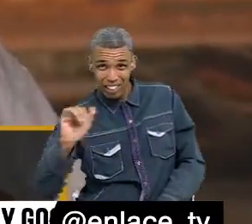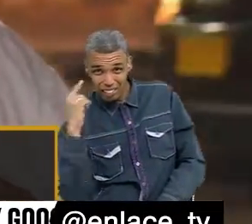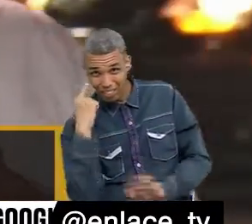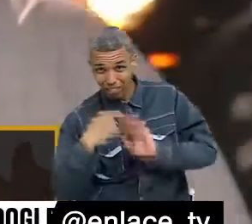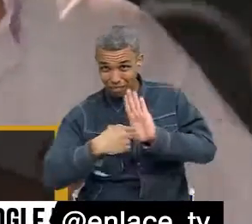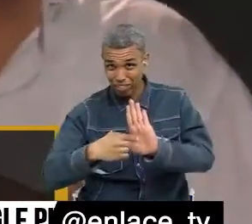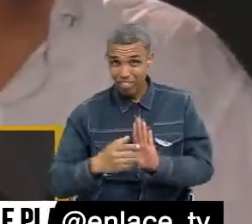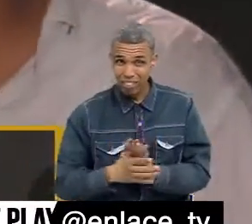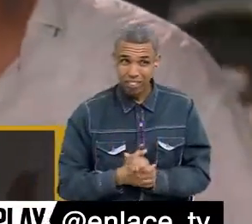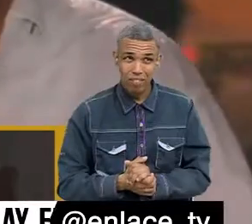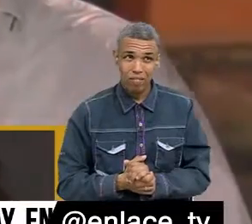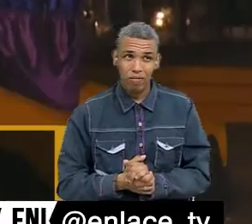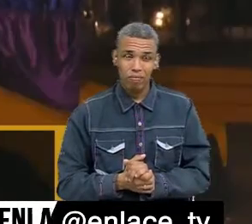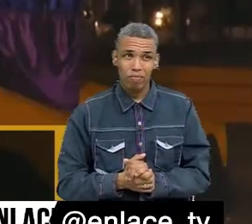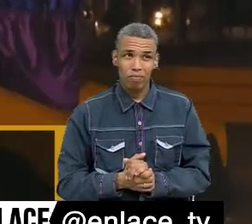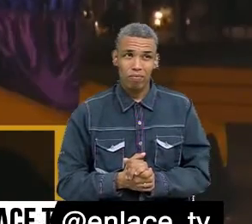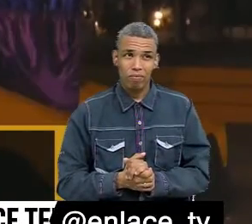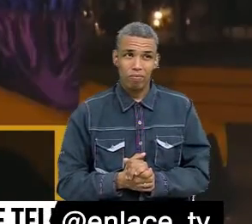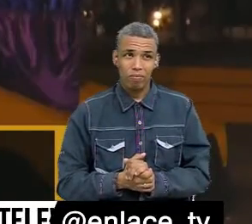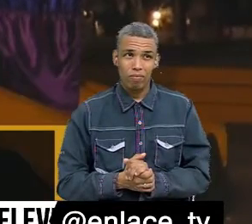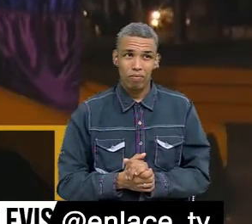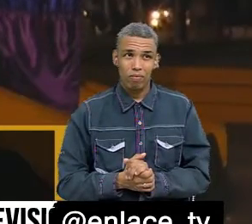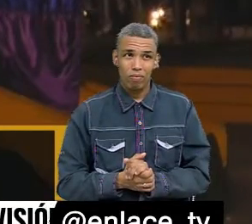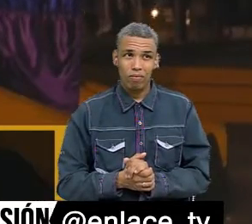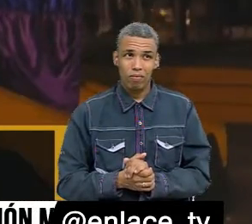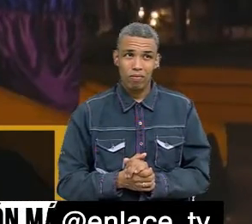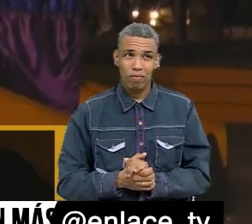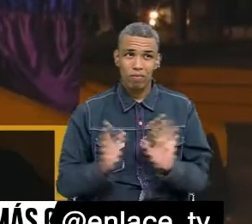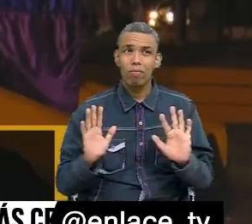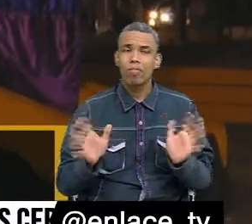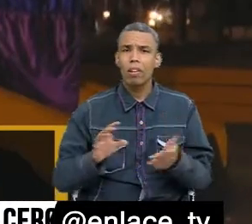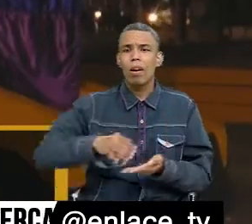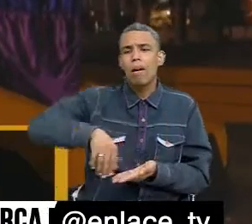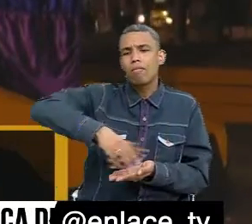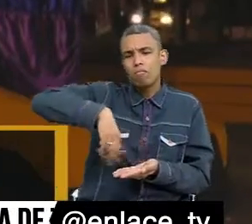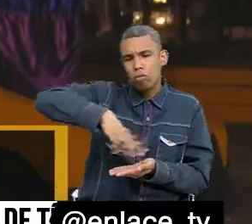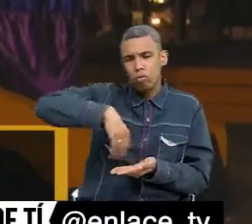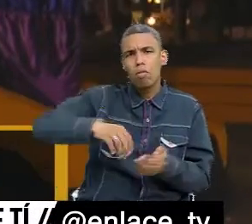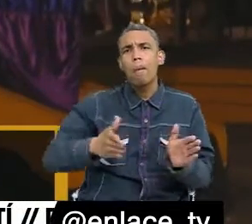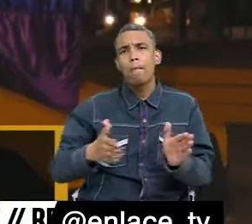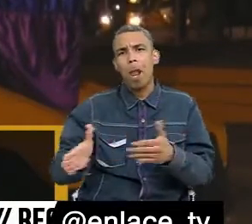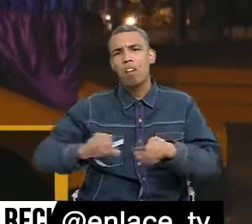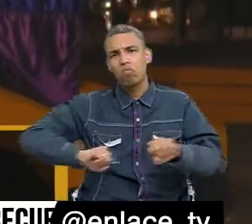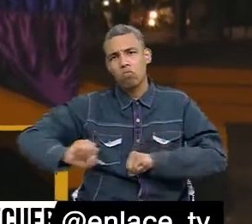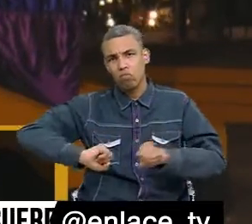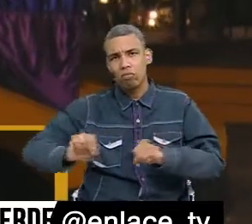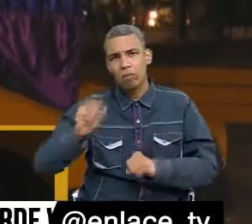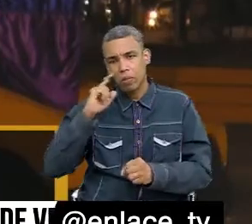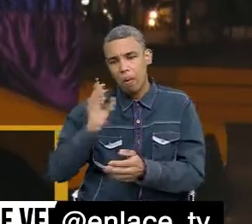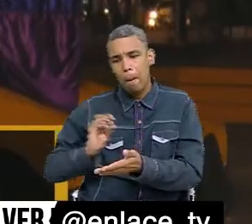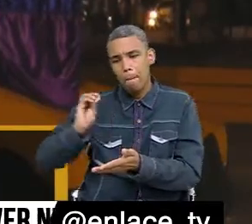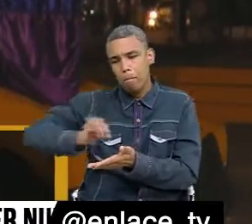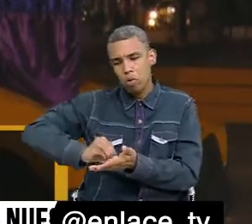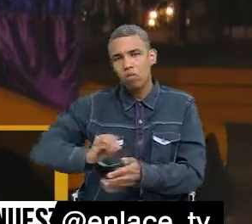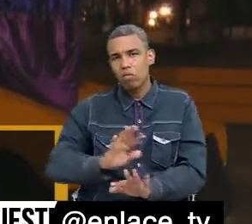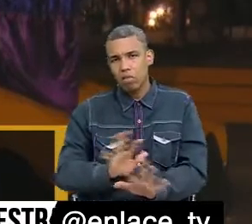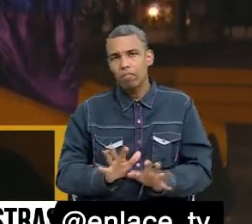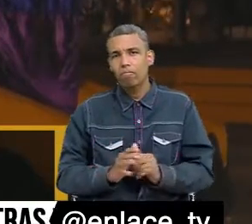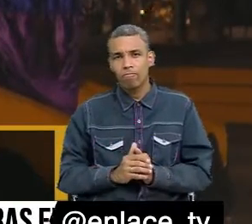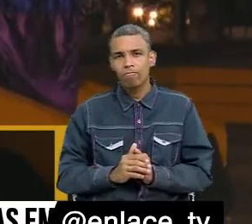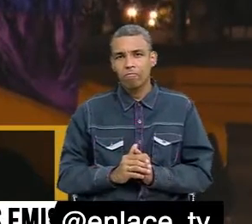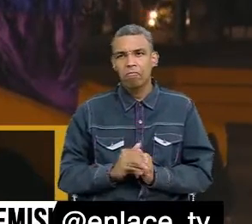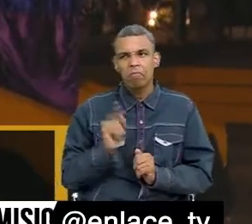departamentales y nacionales. Ya estamos incluidos en el plan de acción del departamento. Eso sí, ya yo sé que con la voluntad, la buena voluntad de